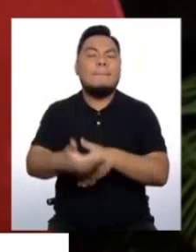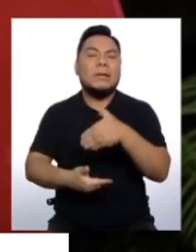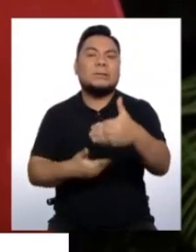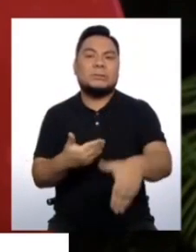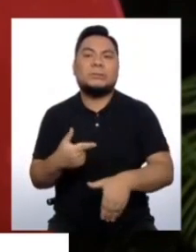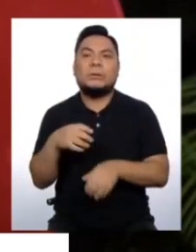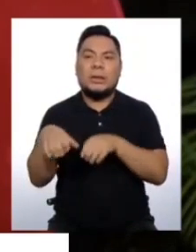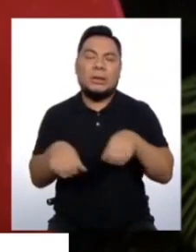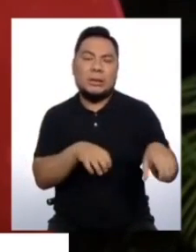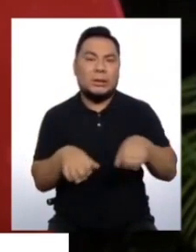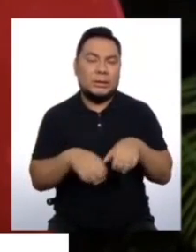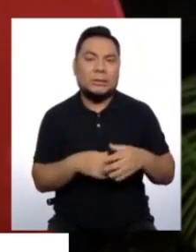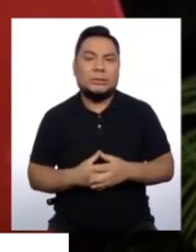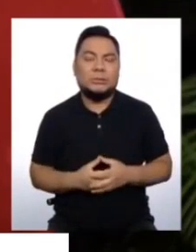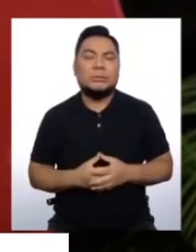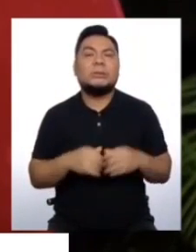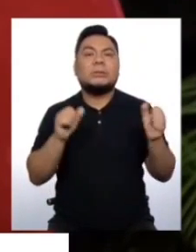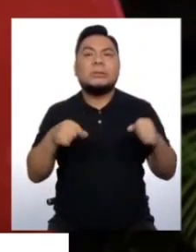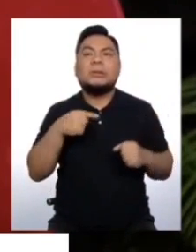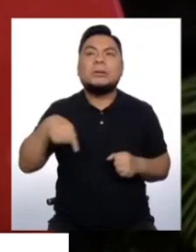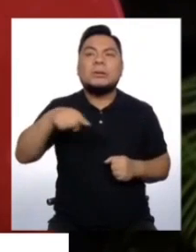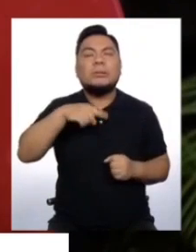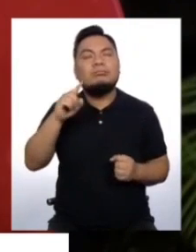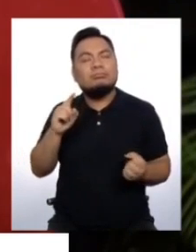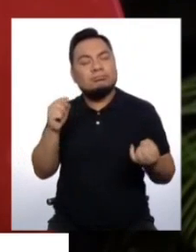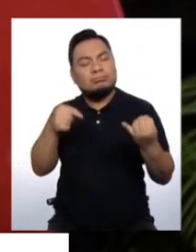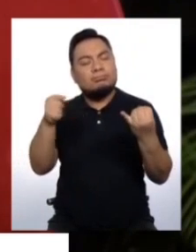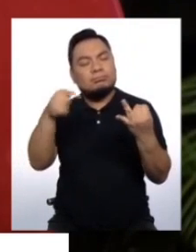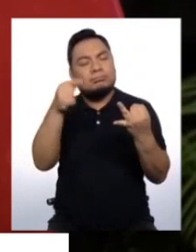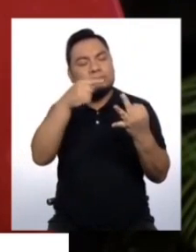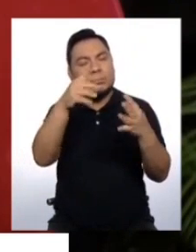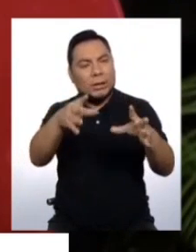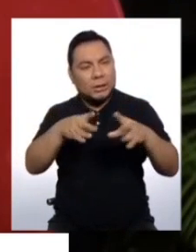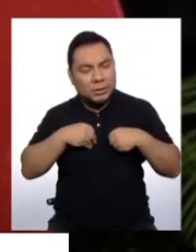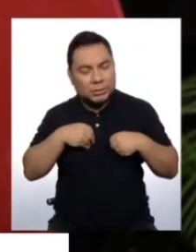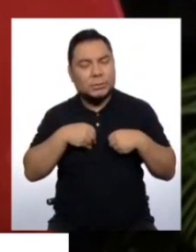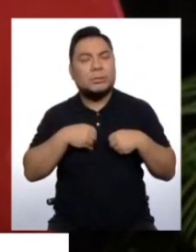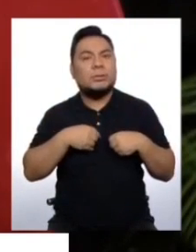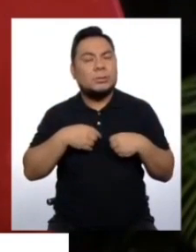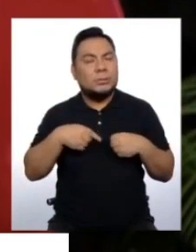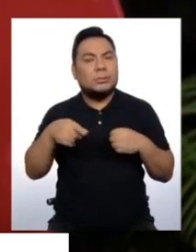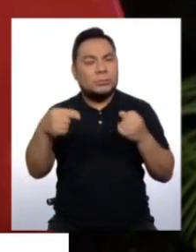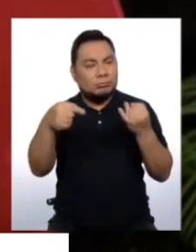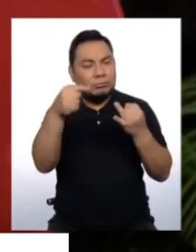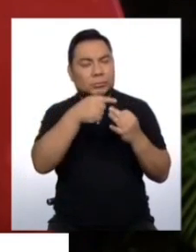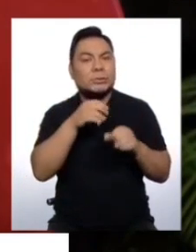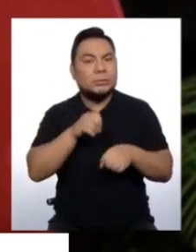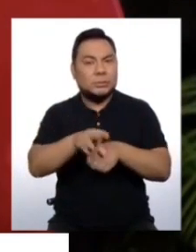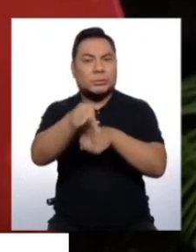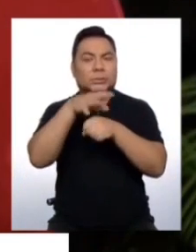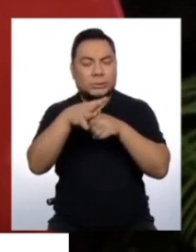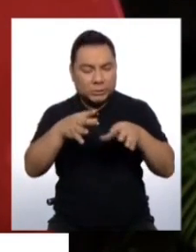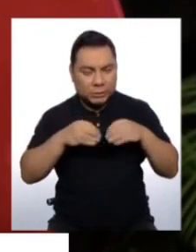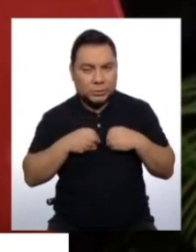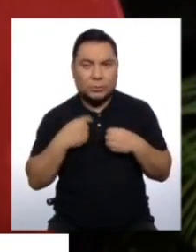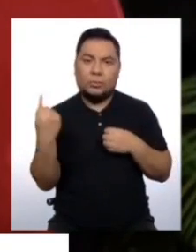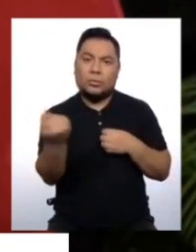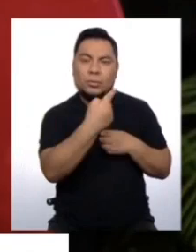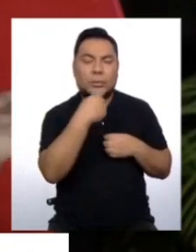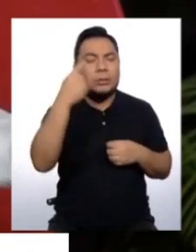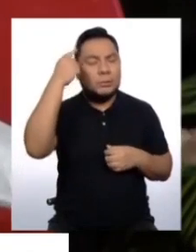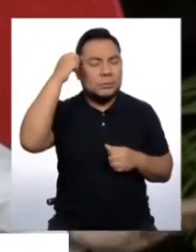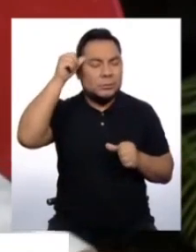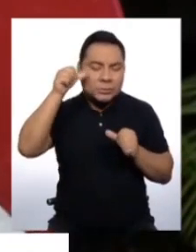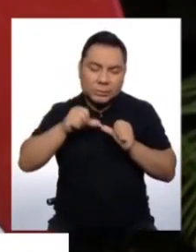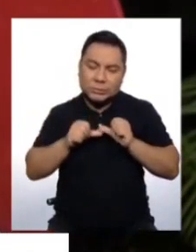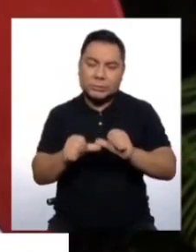y cumpliendo las especificaciones y recomendaciones que queremos que las tengamos presentes